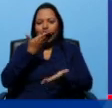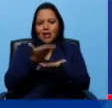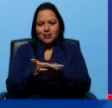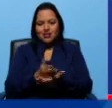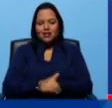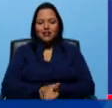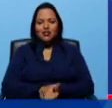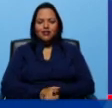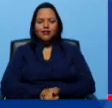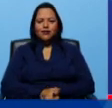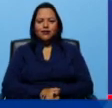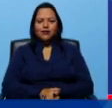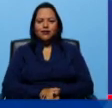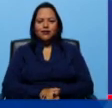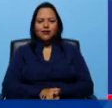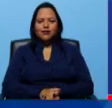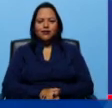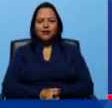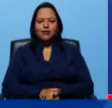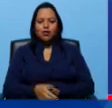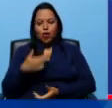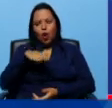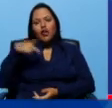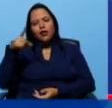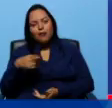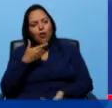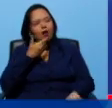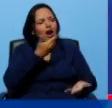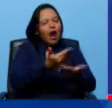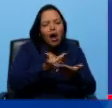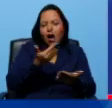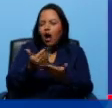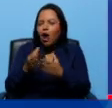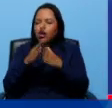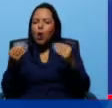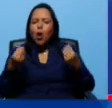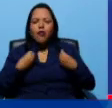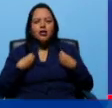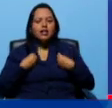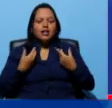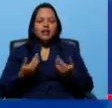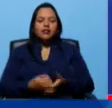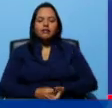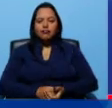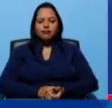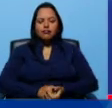agradecimiento. Uno tiene que ser agradecido en la vida.